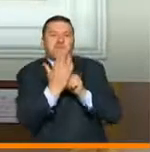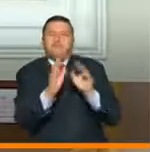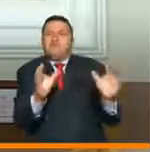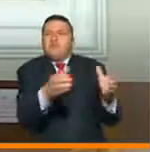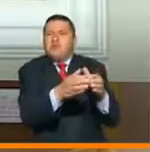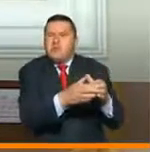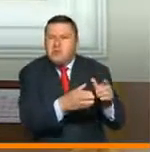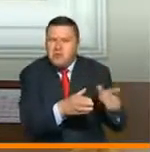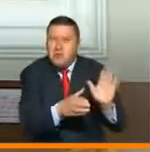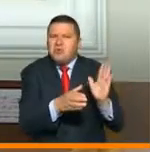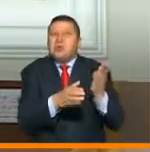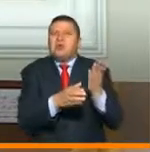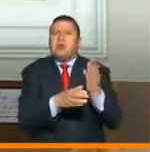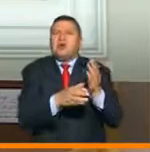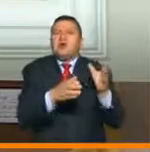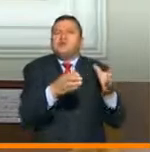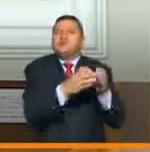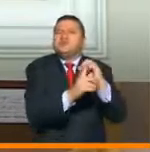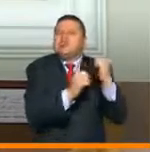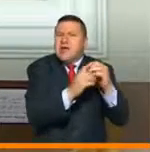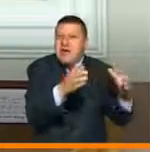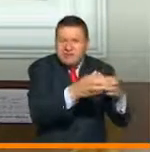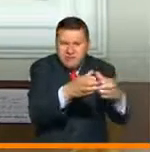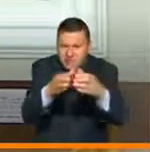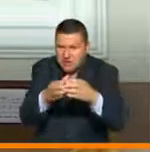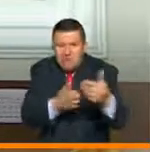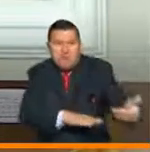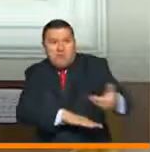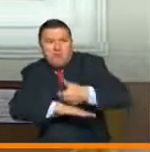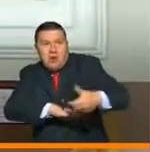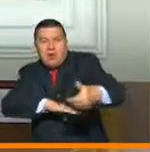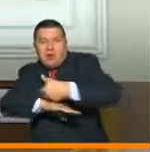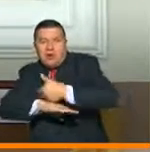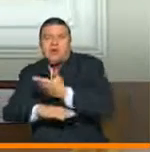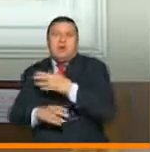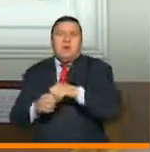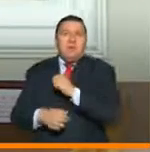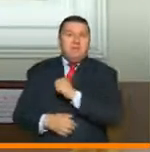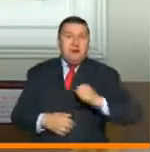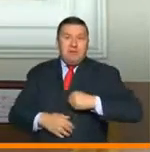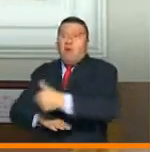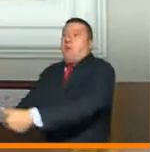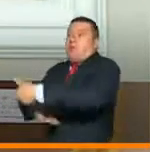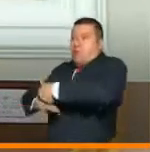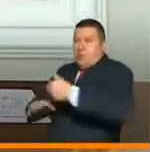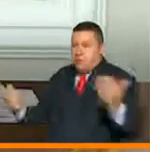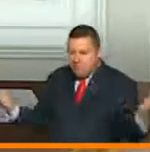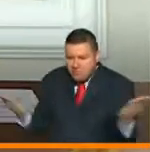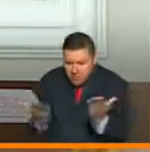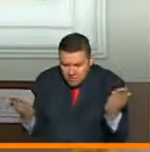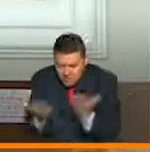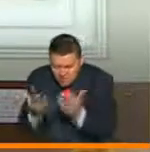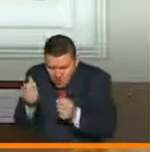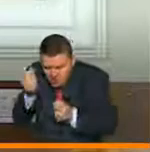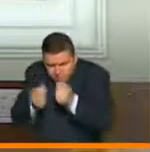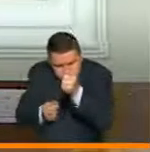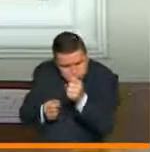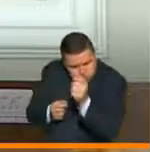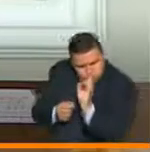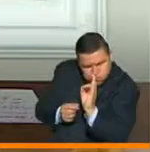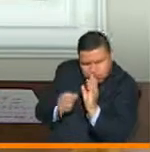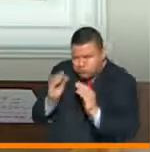organizaciones de la sociedad civil que ha presentado el sector privado y claramente